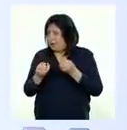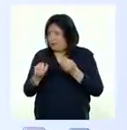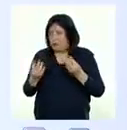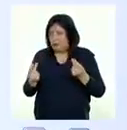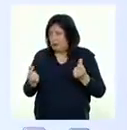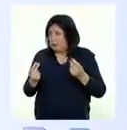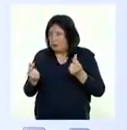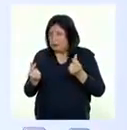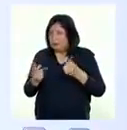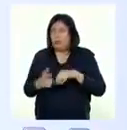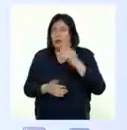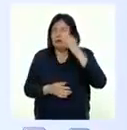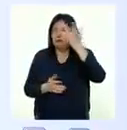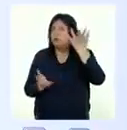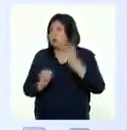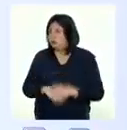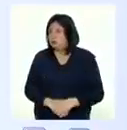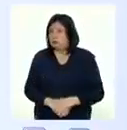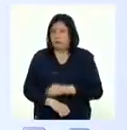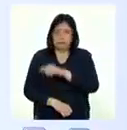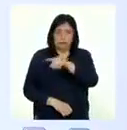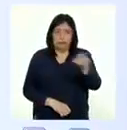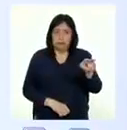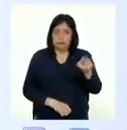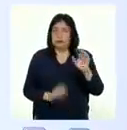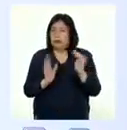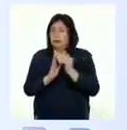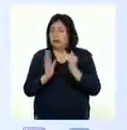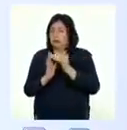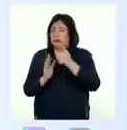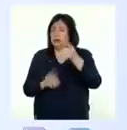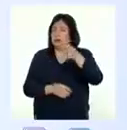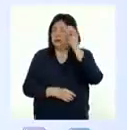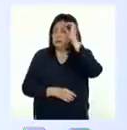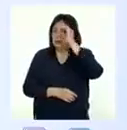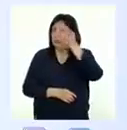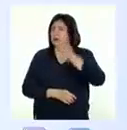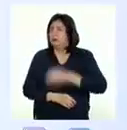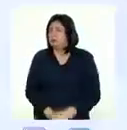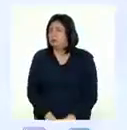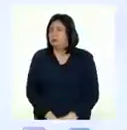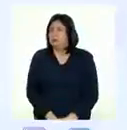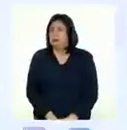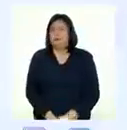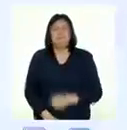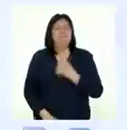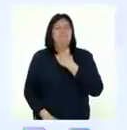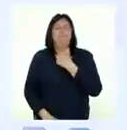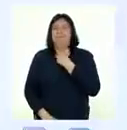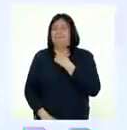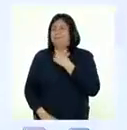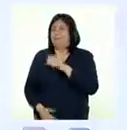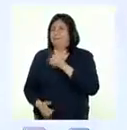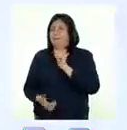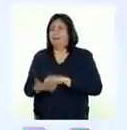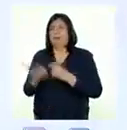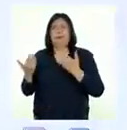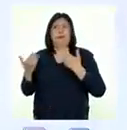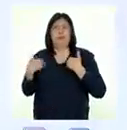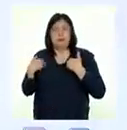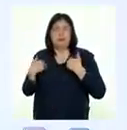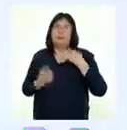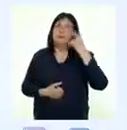inmediatamente o futuro? Ustedes desde casa, ¿qué opinan? Me encanta eso de tomar una